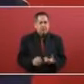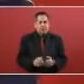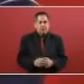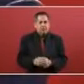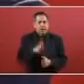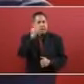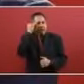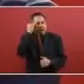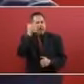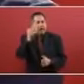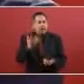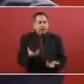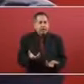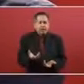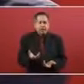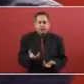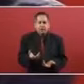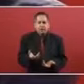Imagínense,